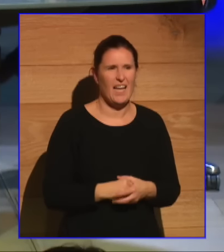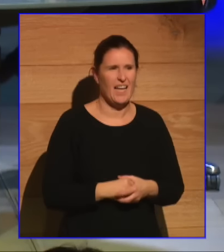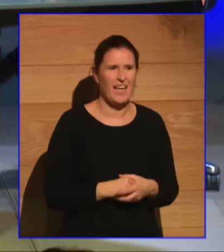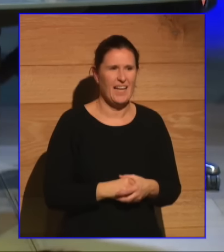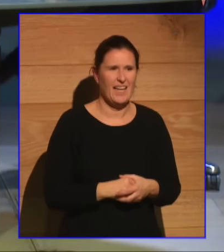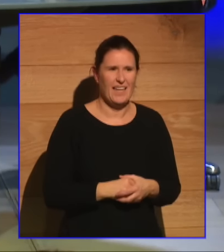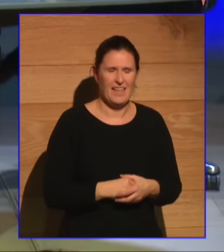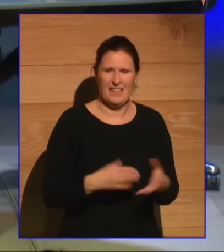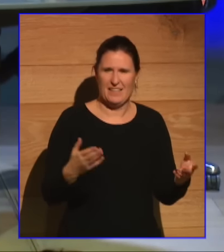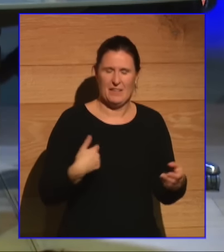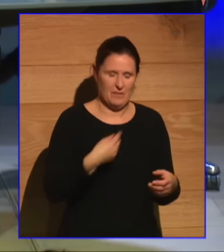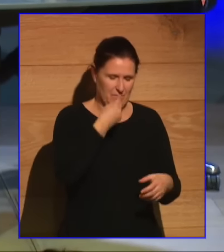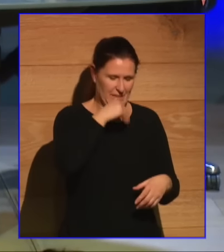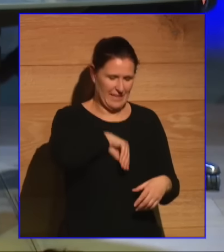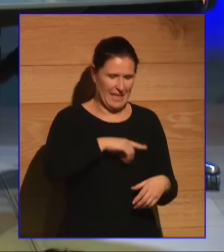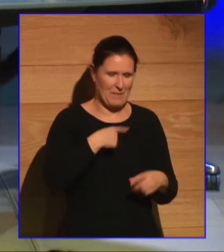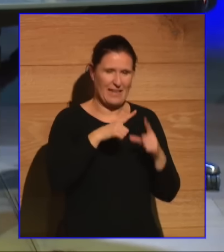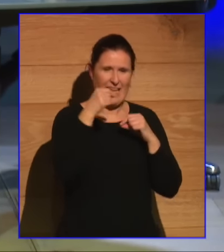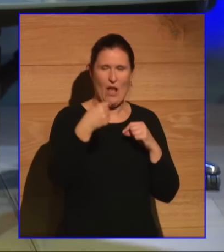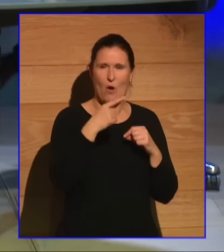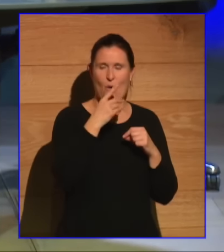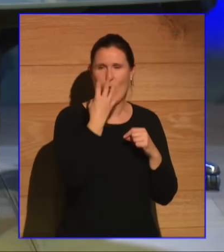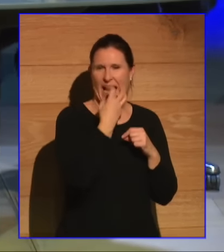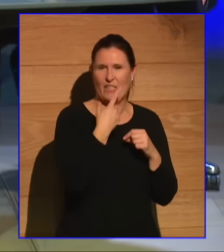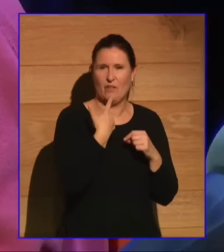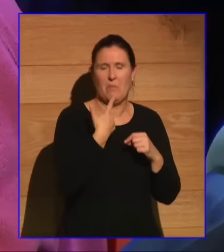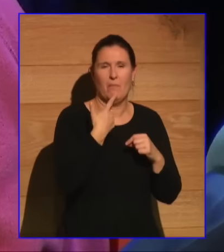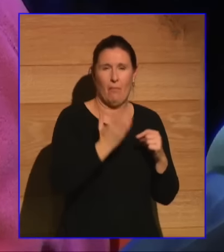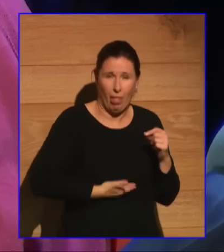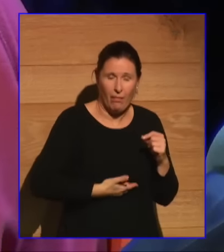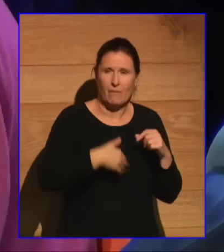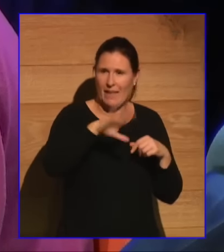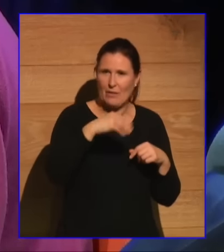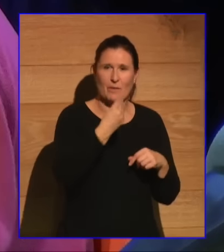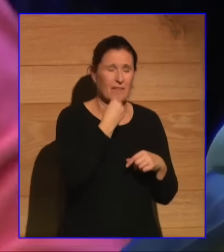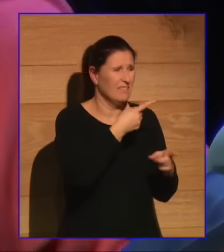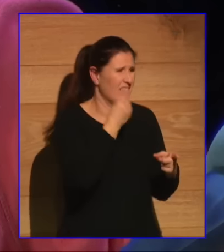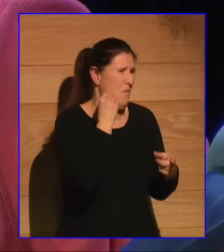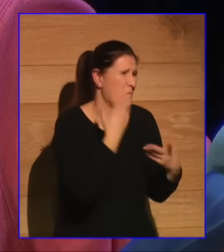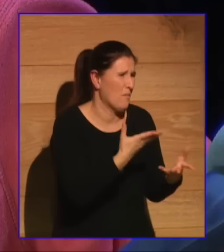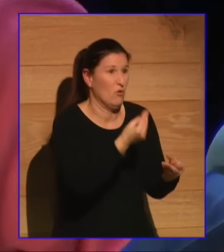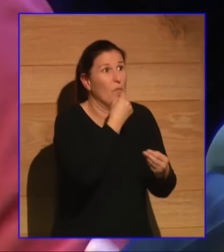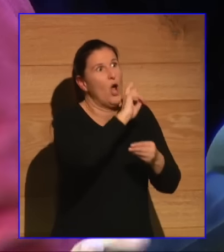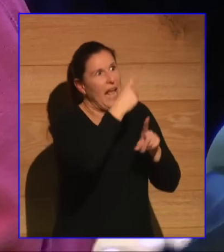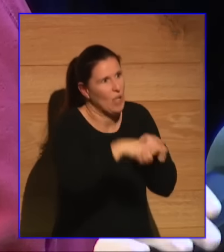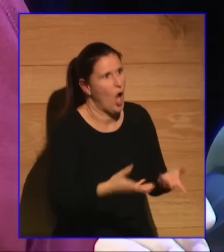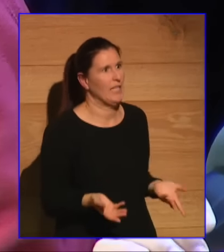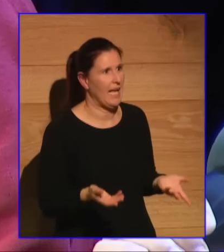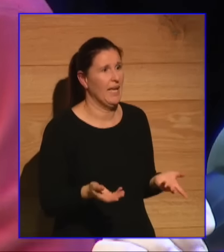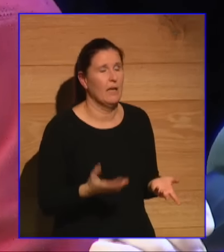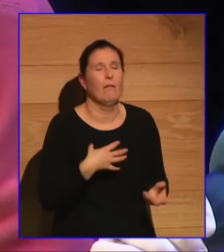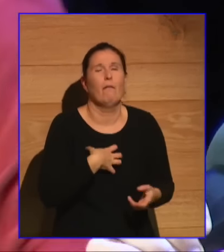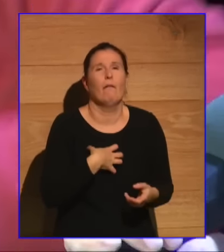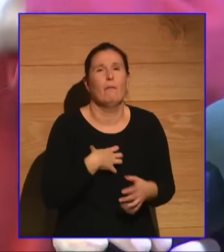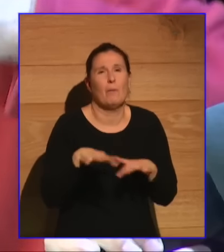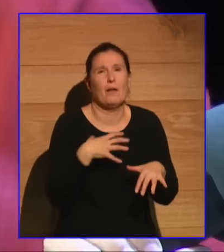me sienta mal el eucalipto, pero voy a comer eucalipto. Pero tú eres tonto, tú eres bobo, come otra cosa. Es que no puedo moverme porque he